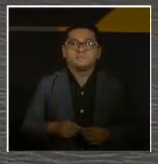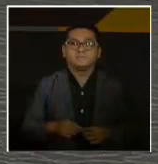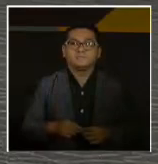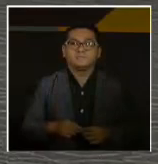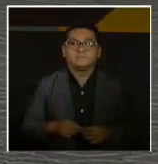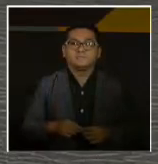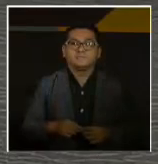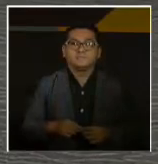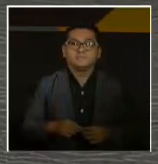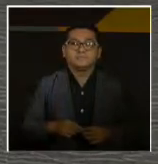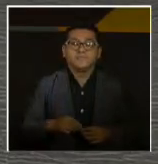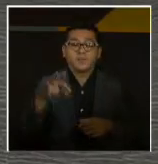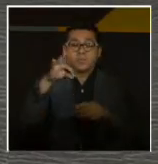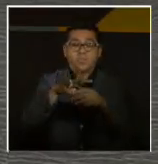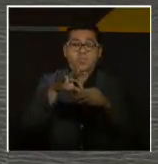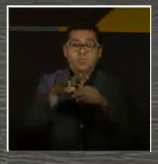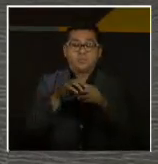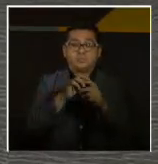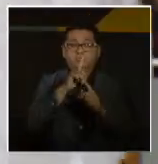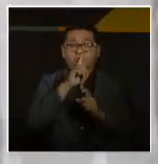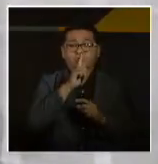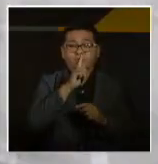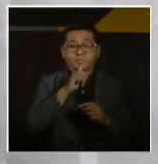¿No? El voto es secreto.